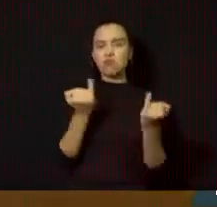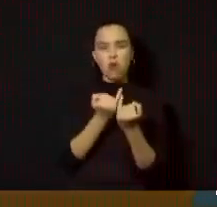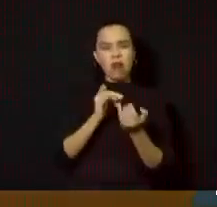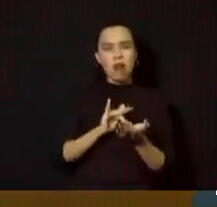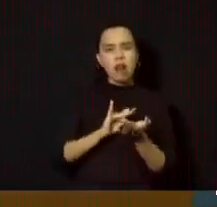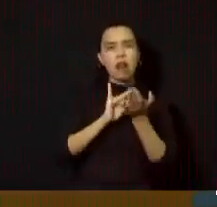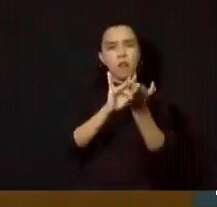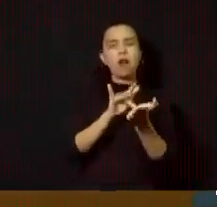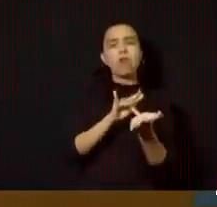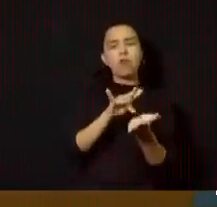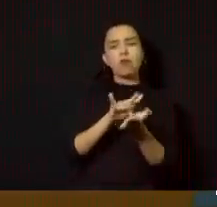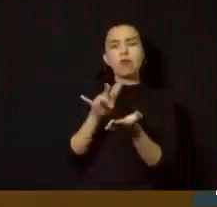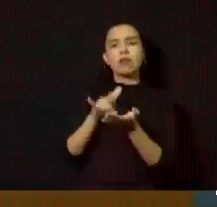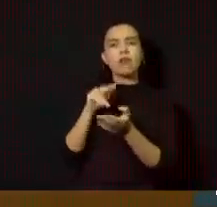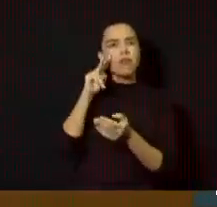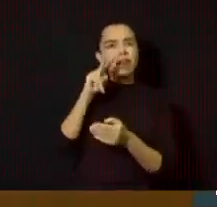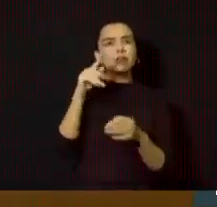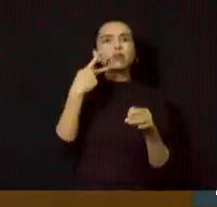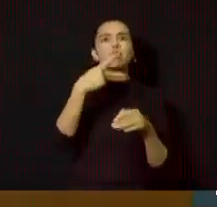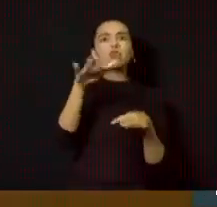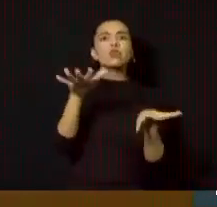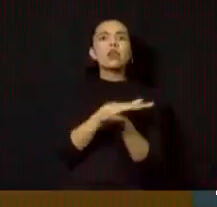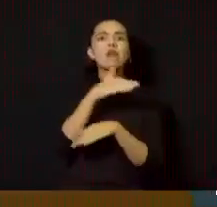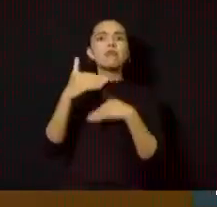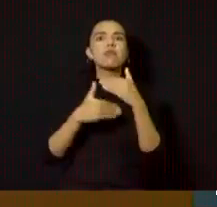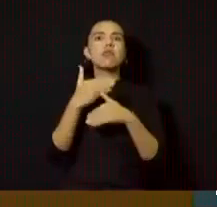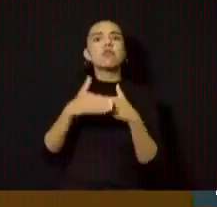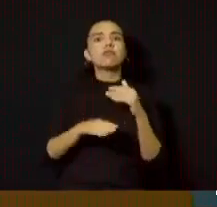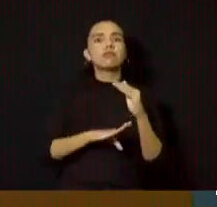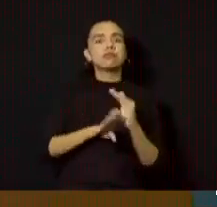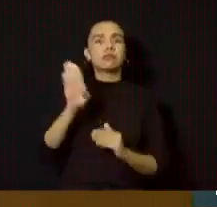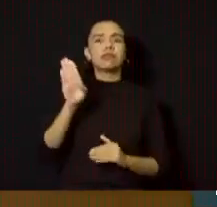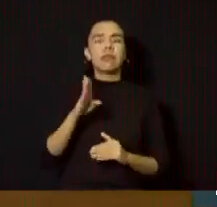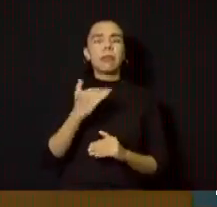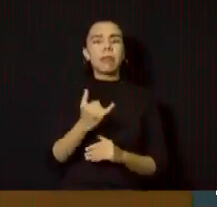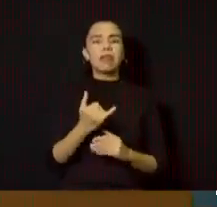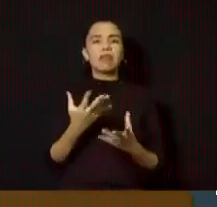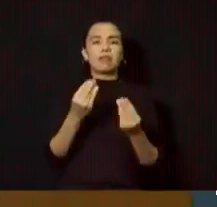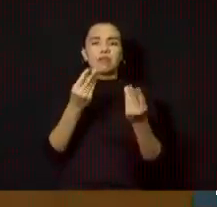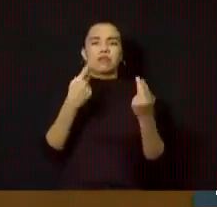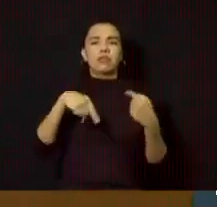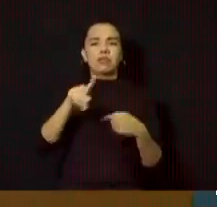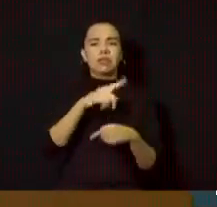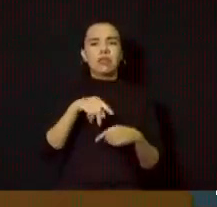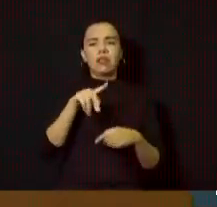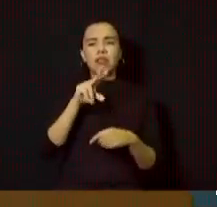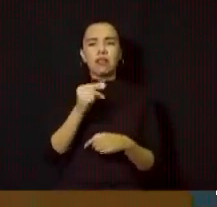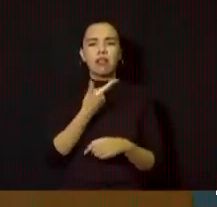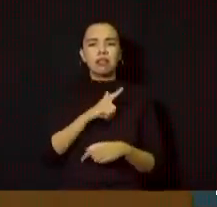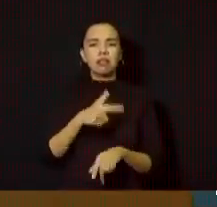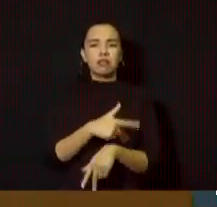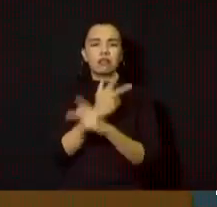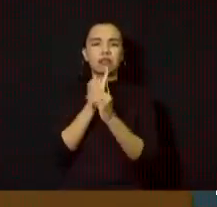sus cambios y crecer, ¿no? Y muchos de ellos no estaban tan metidos en la parte digital.